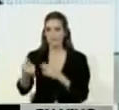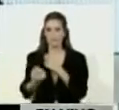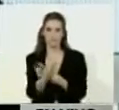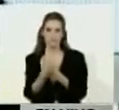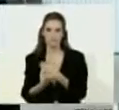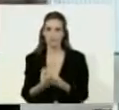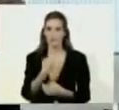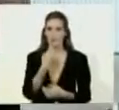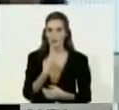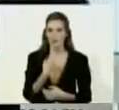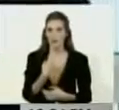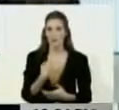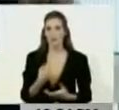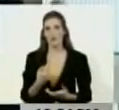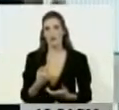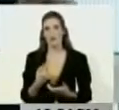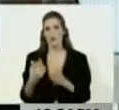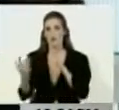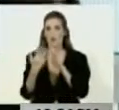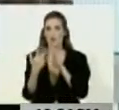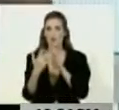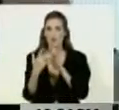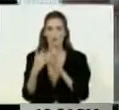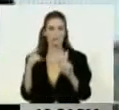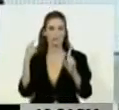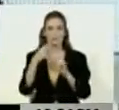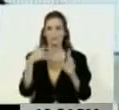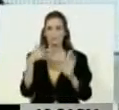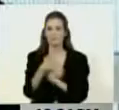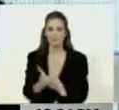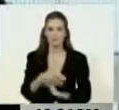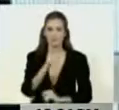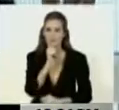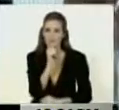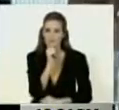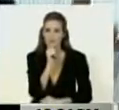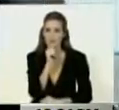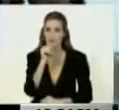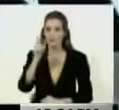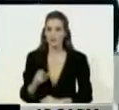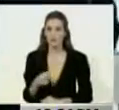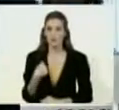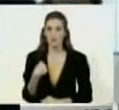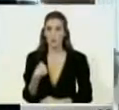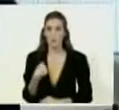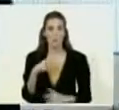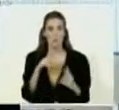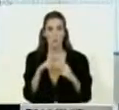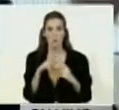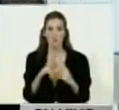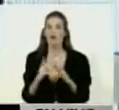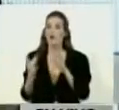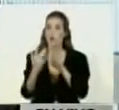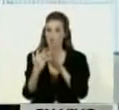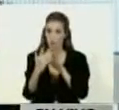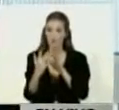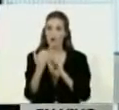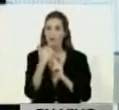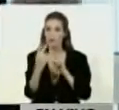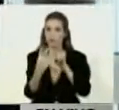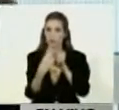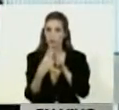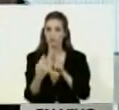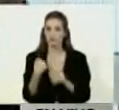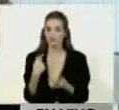había recibido, lo puse en contacto directo con una persona que yo no conocía, lo conocí en esos días. Yo llegué a